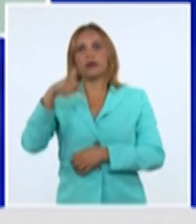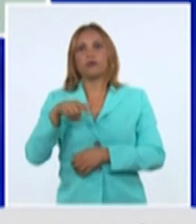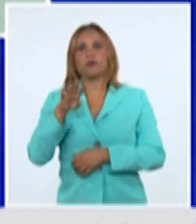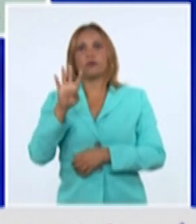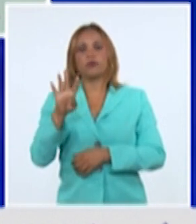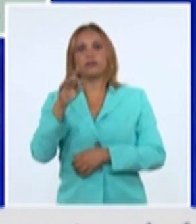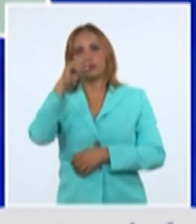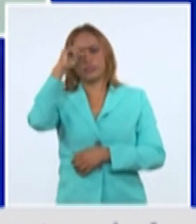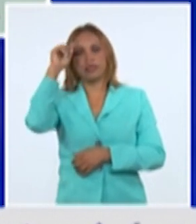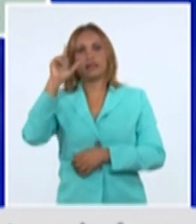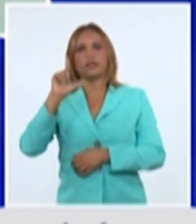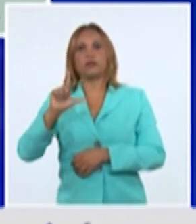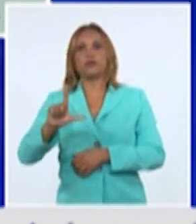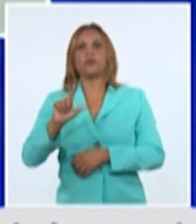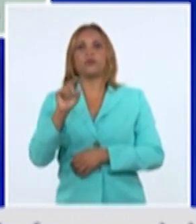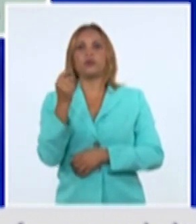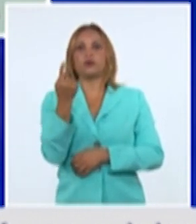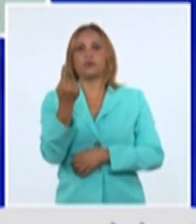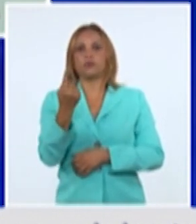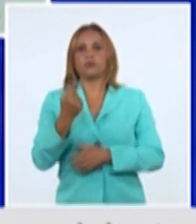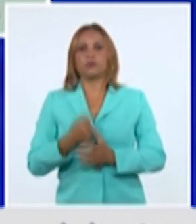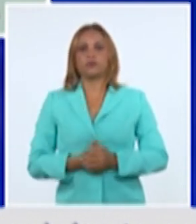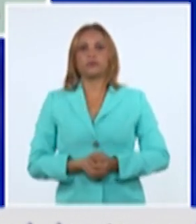reporta un enfermo de COVID-19.